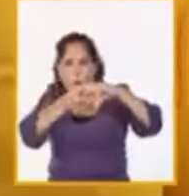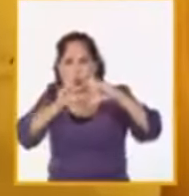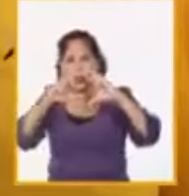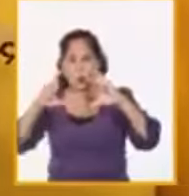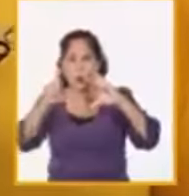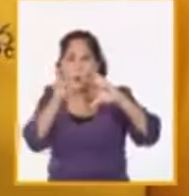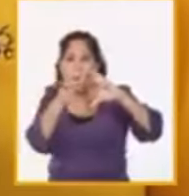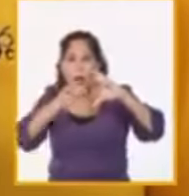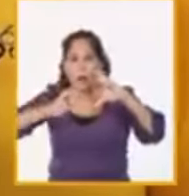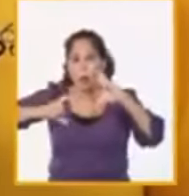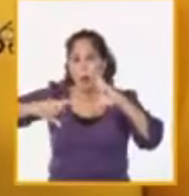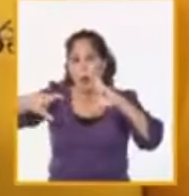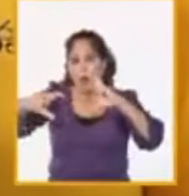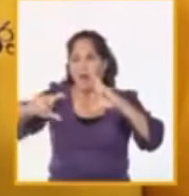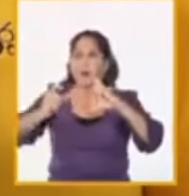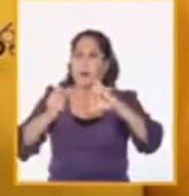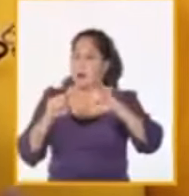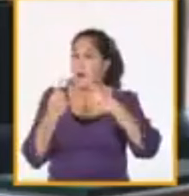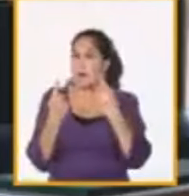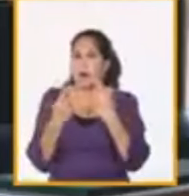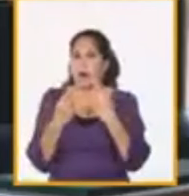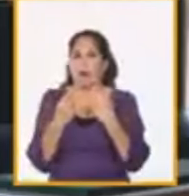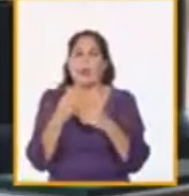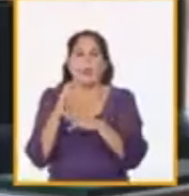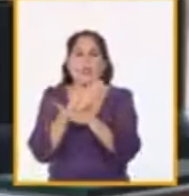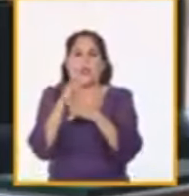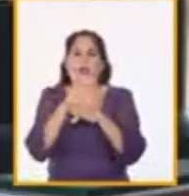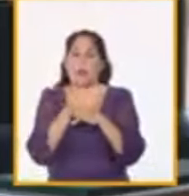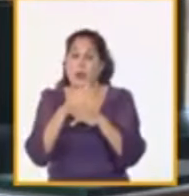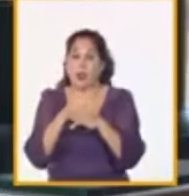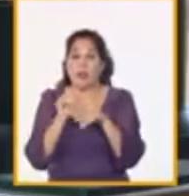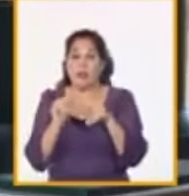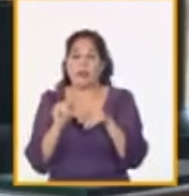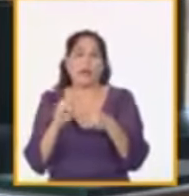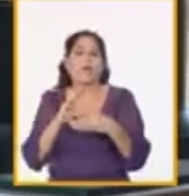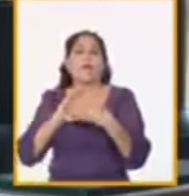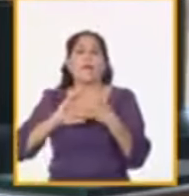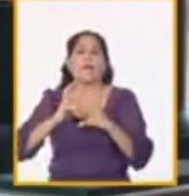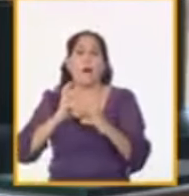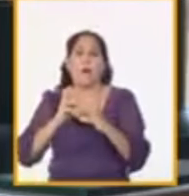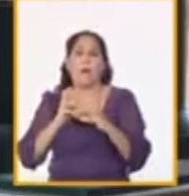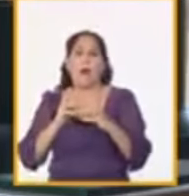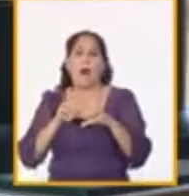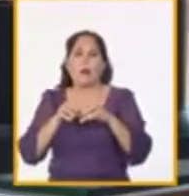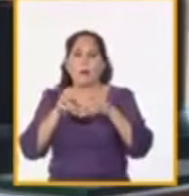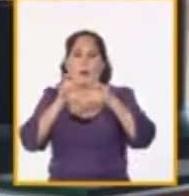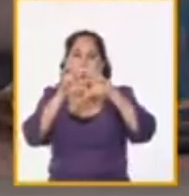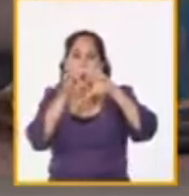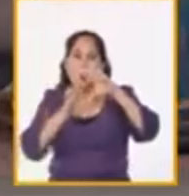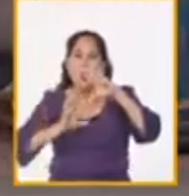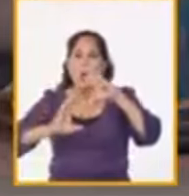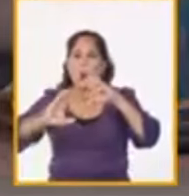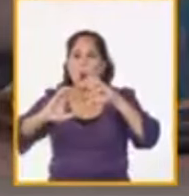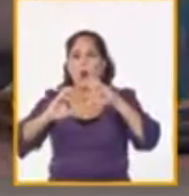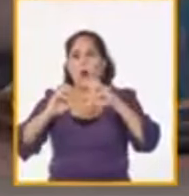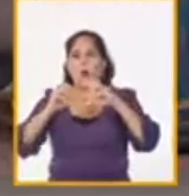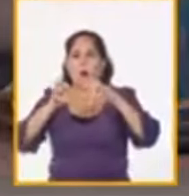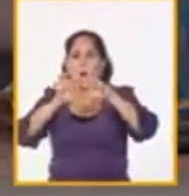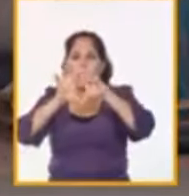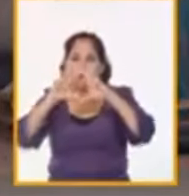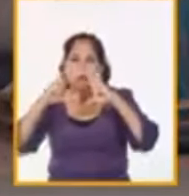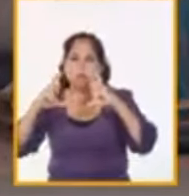difíciles, como repito, manipuladas, pero se hacen una gama muy importante. En esa actividad se hacen más de 1000 tipos de surtidos.